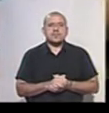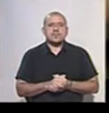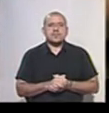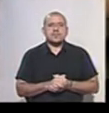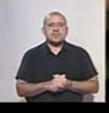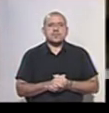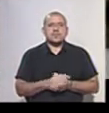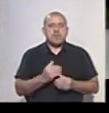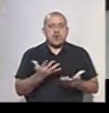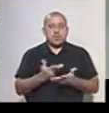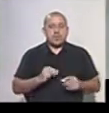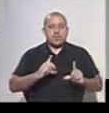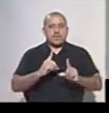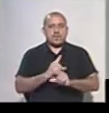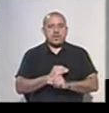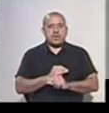Para terminar, los brotes